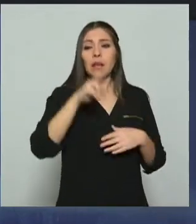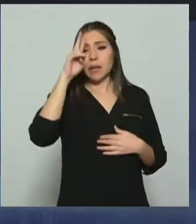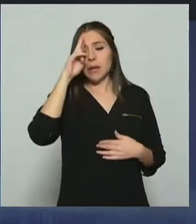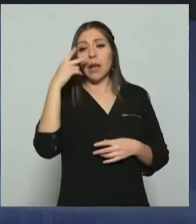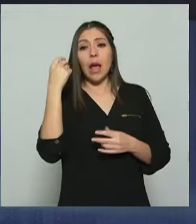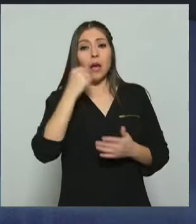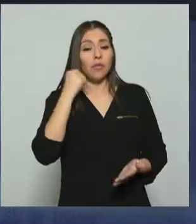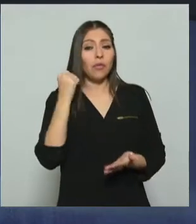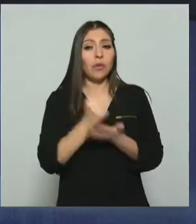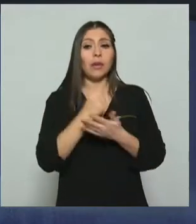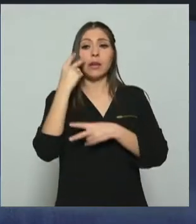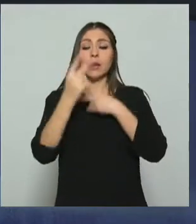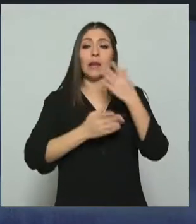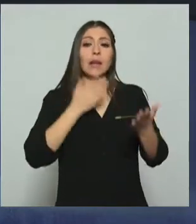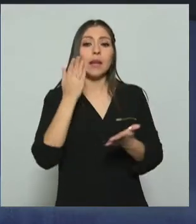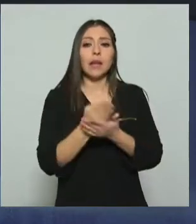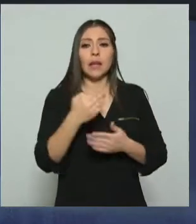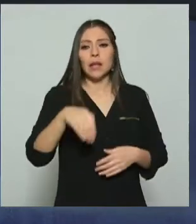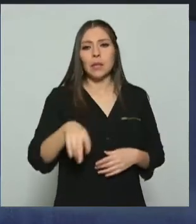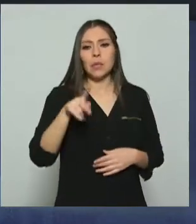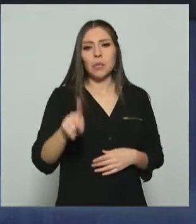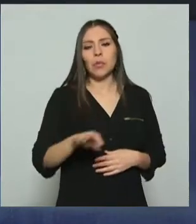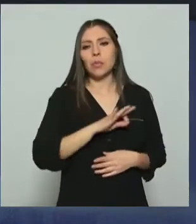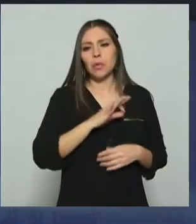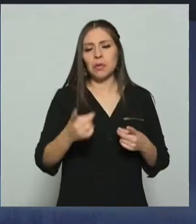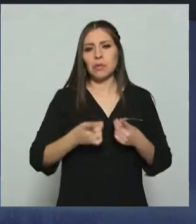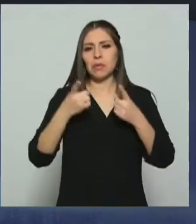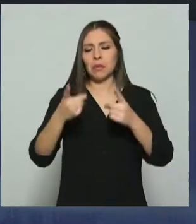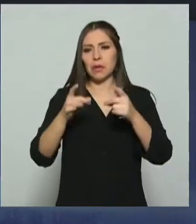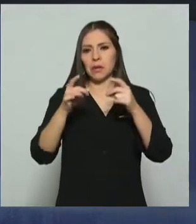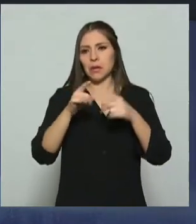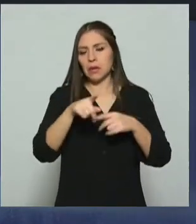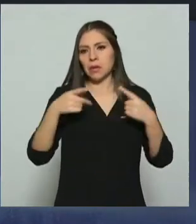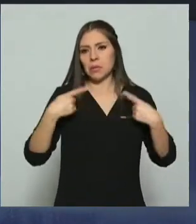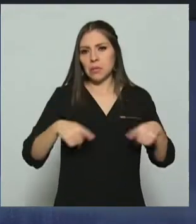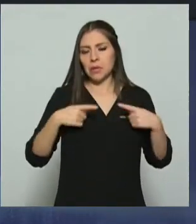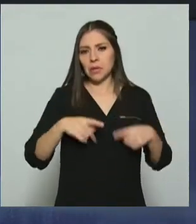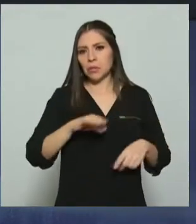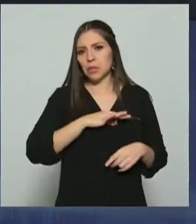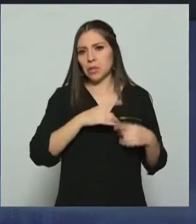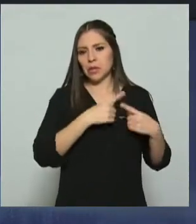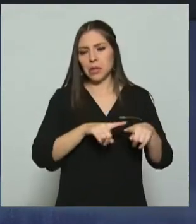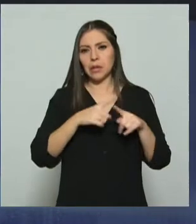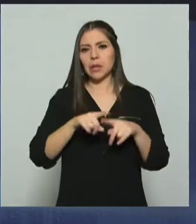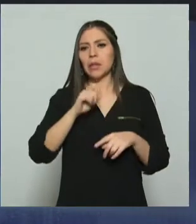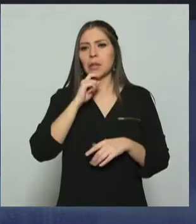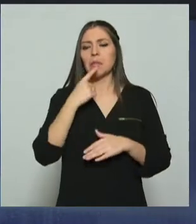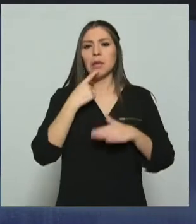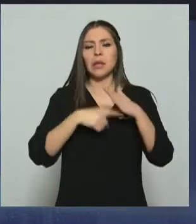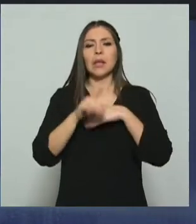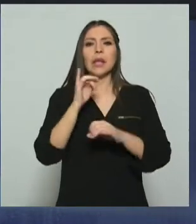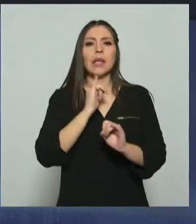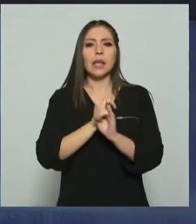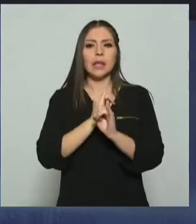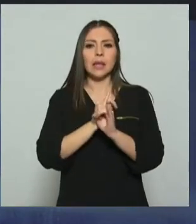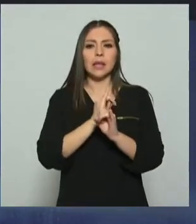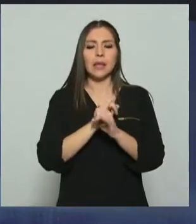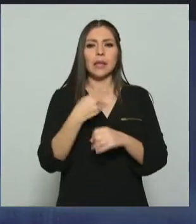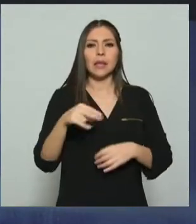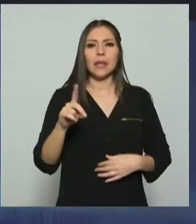acudir exactamente al Ministerio Público. La atención a las víctimas está disponible a través de la denuncia digital en el portal